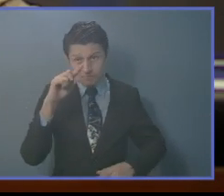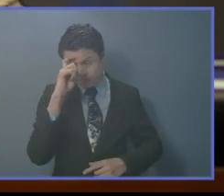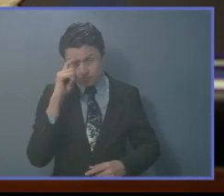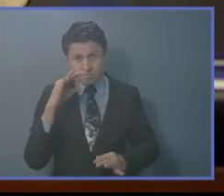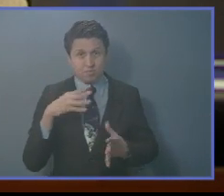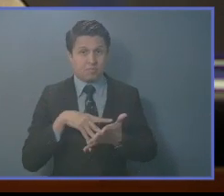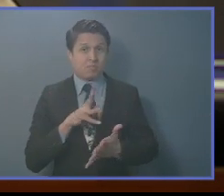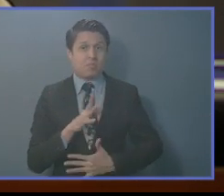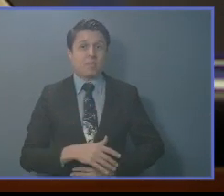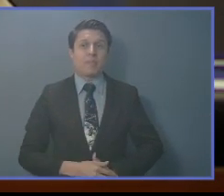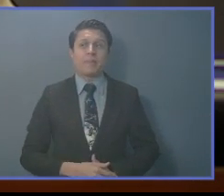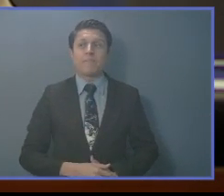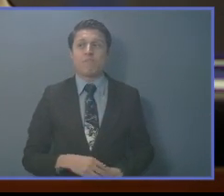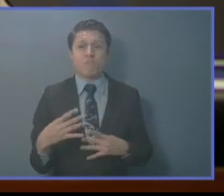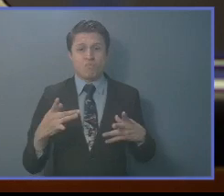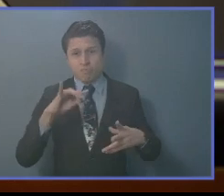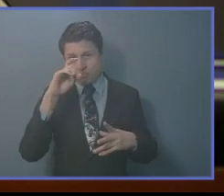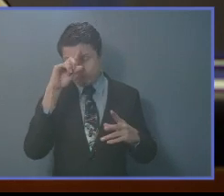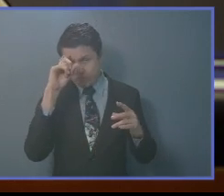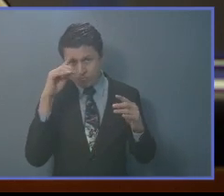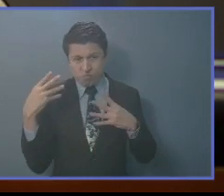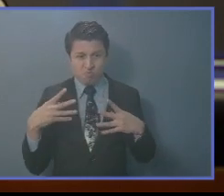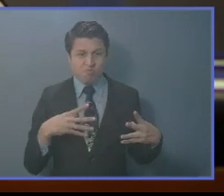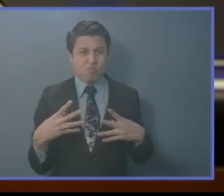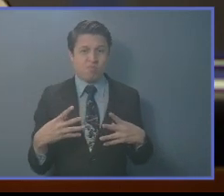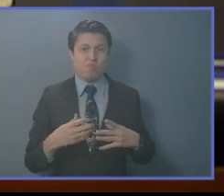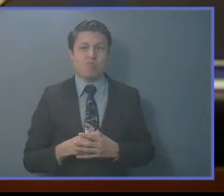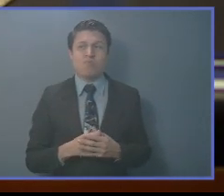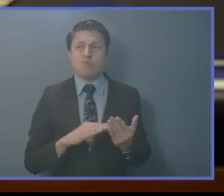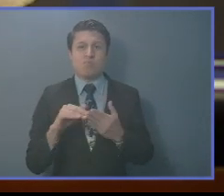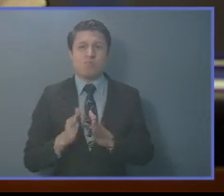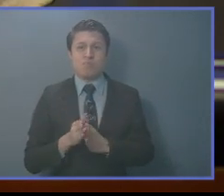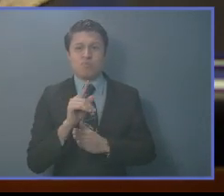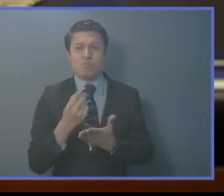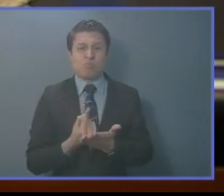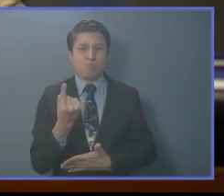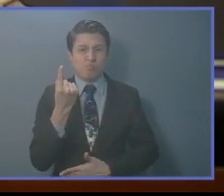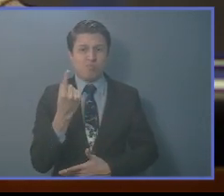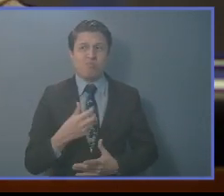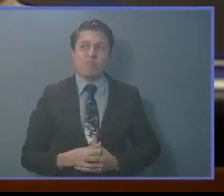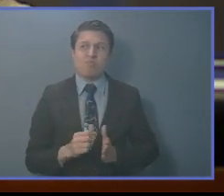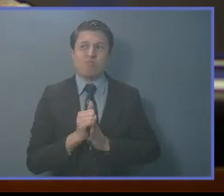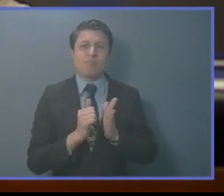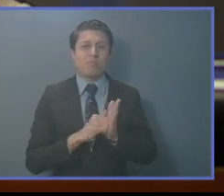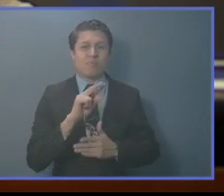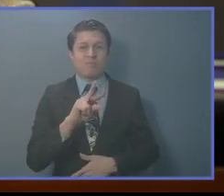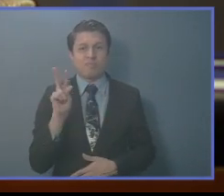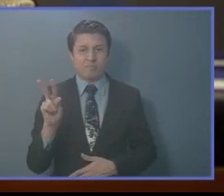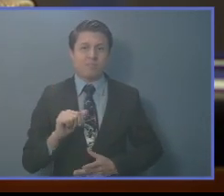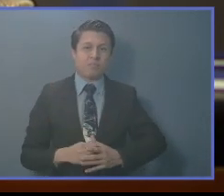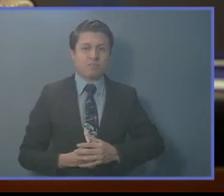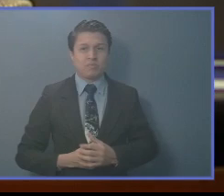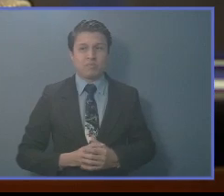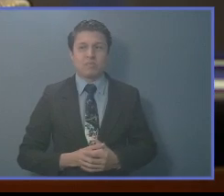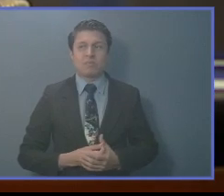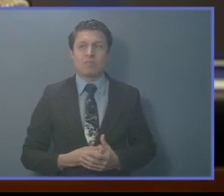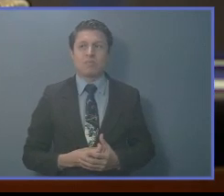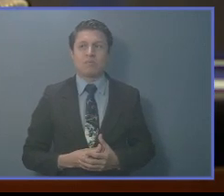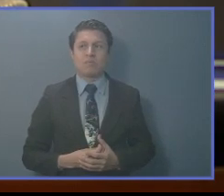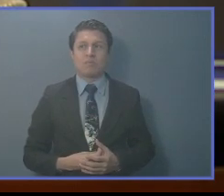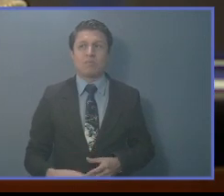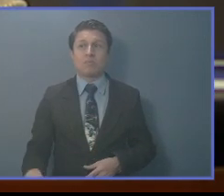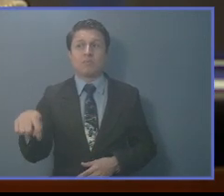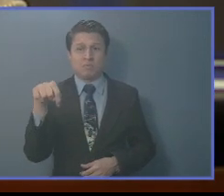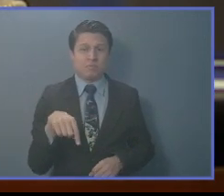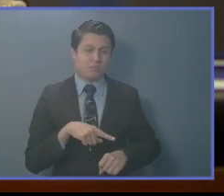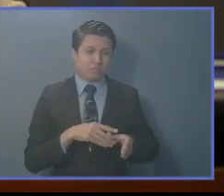públicos. Actividades académicas, escolares y universitarias durante la pandemia, artículo 22. A partir